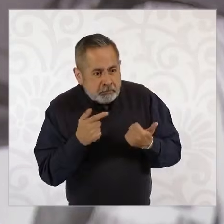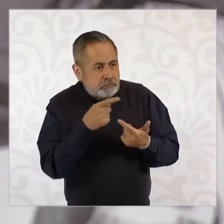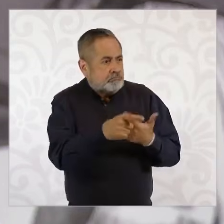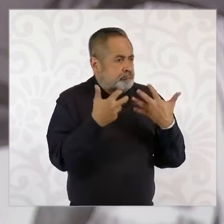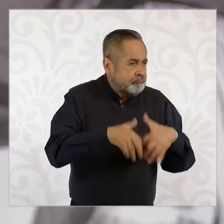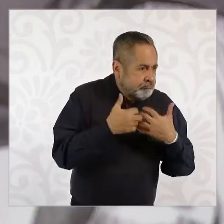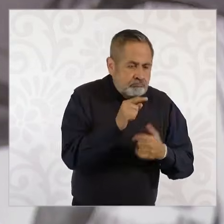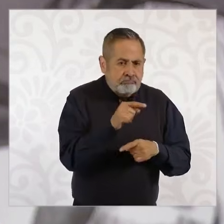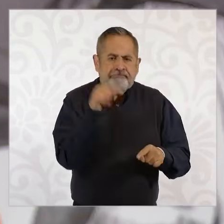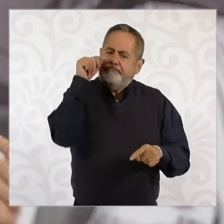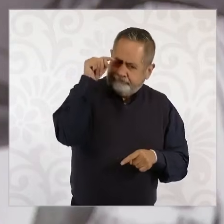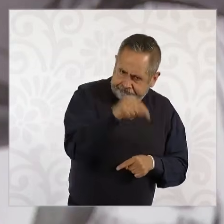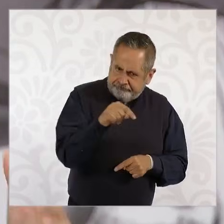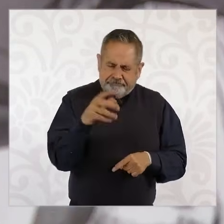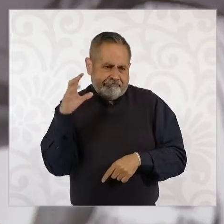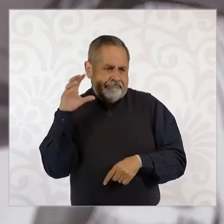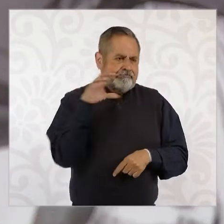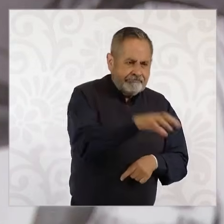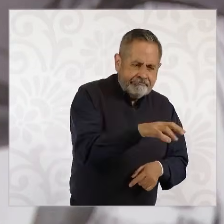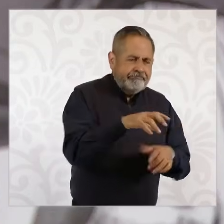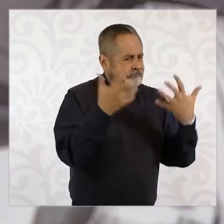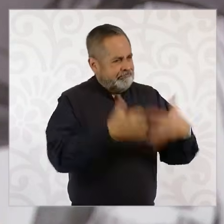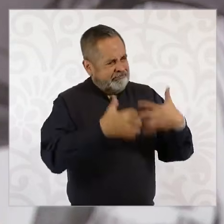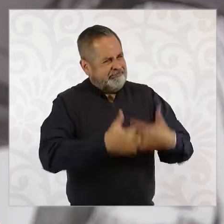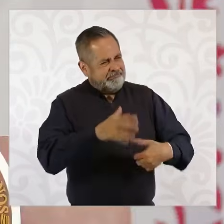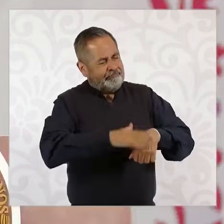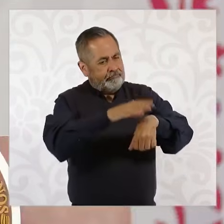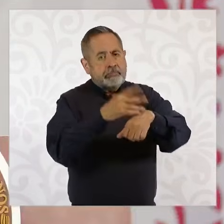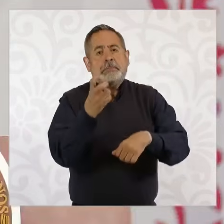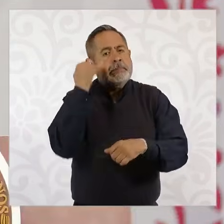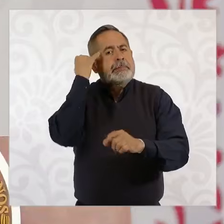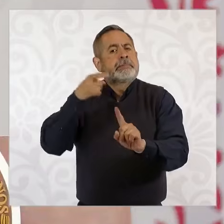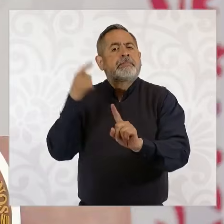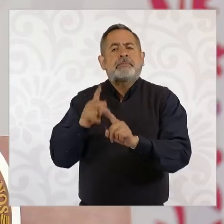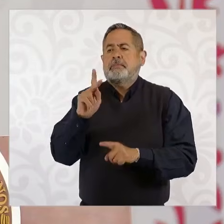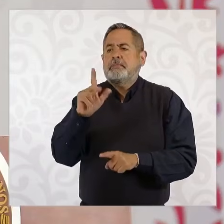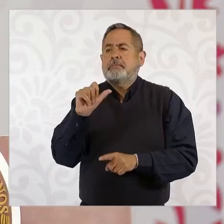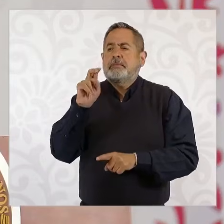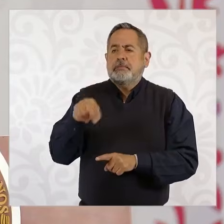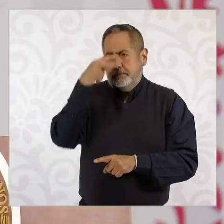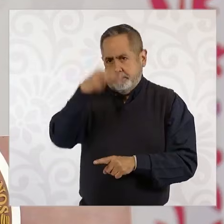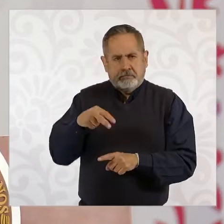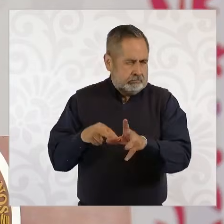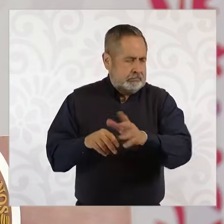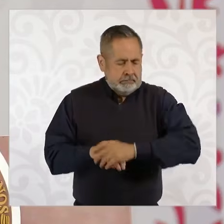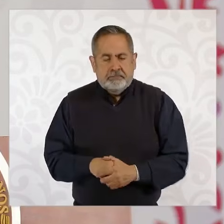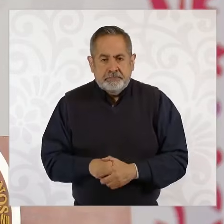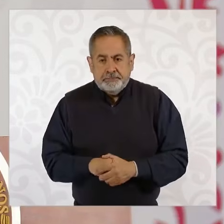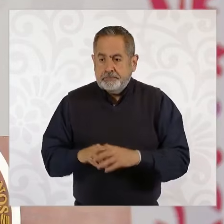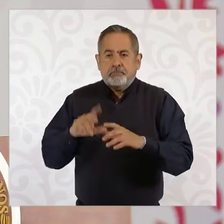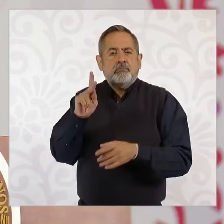en industria. Tiene que ver con el Plan México, con que se produzca más en nuestro país. Entonces, los